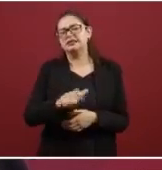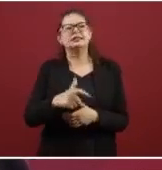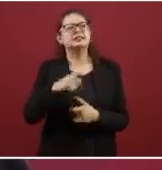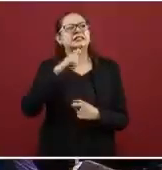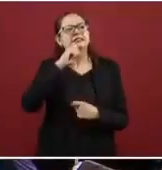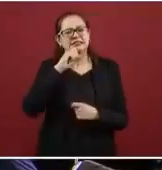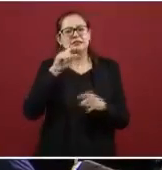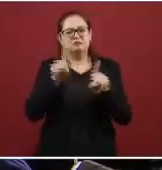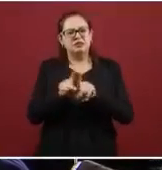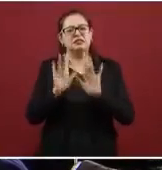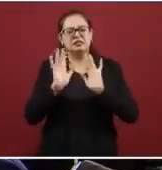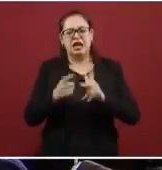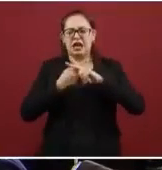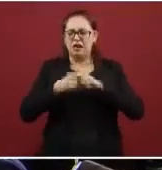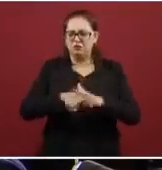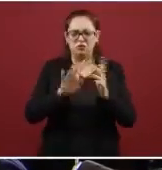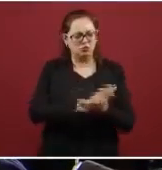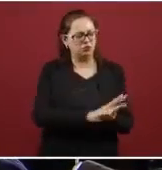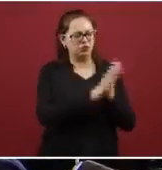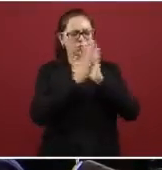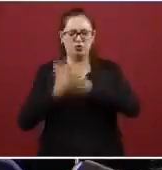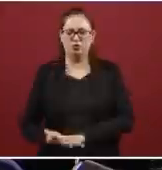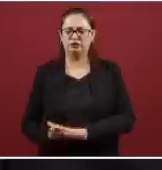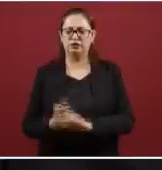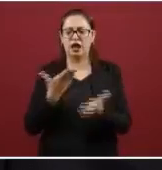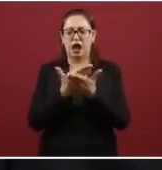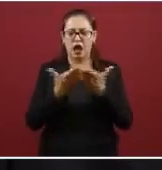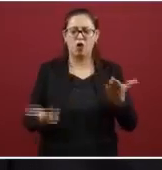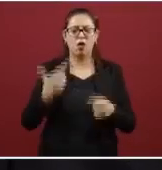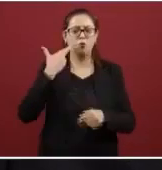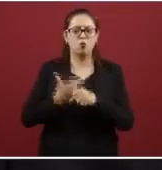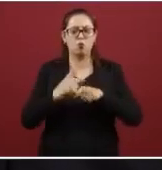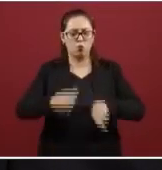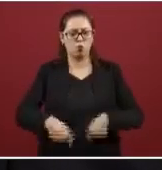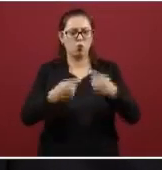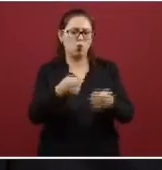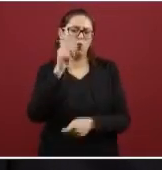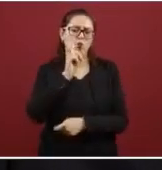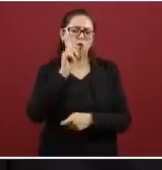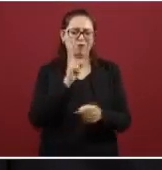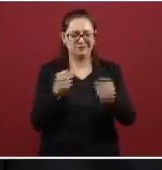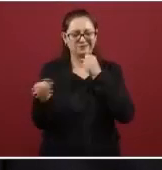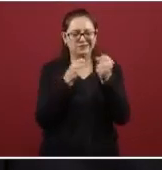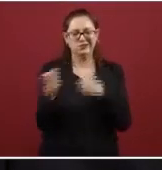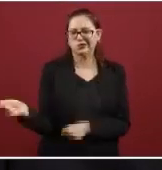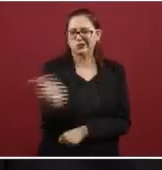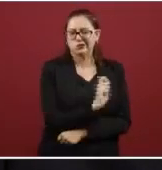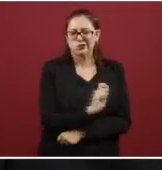dio un cambio. Quien está a cargo de Notimex es una periodista